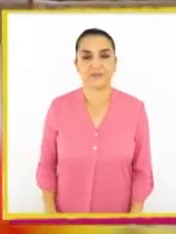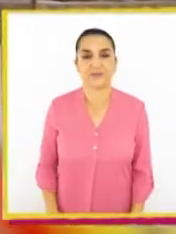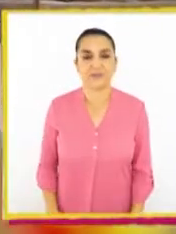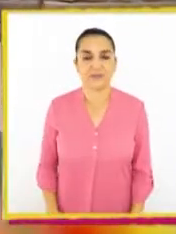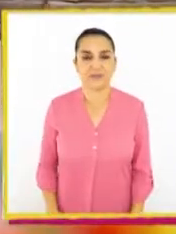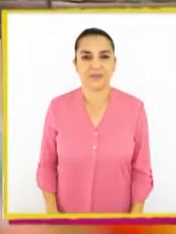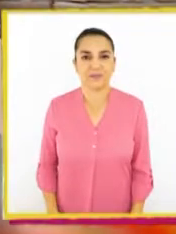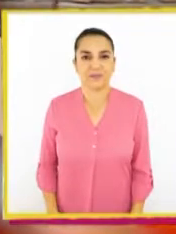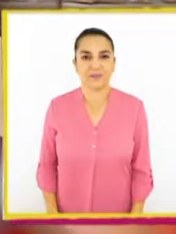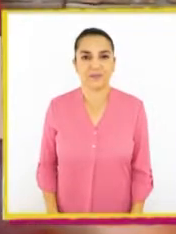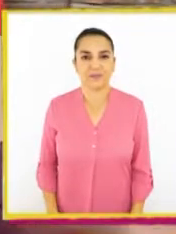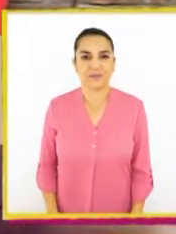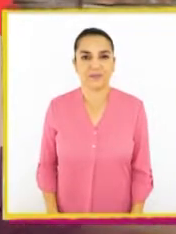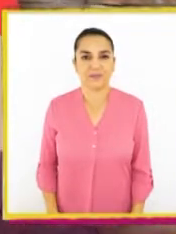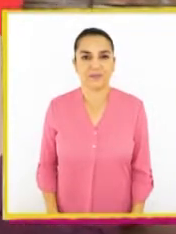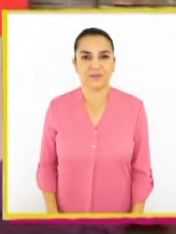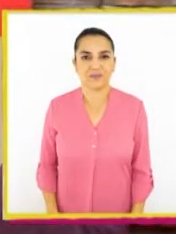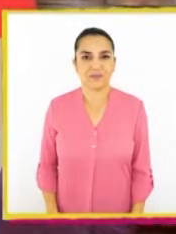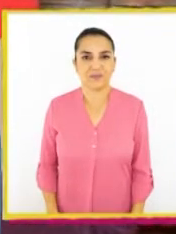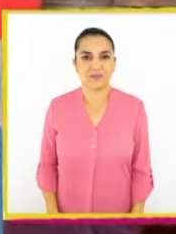cartas.